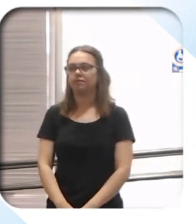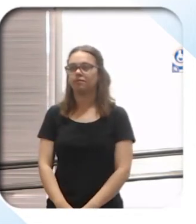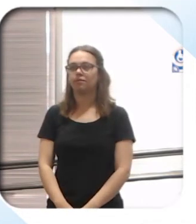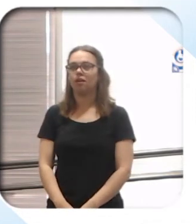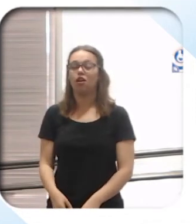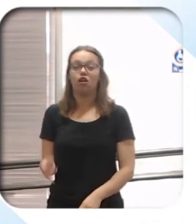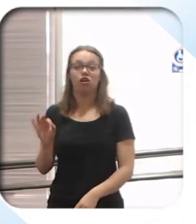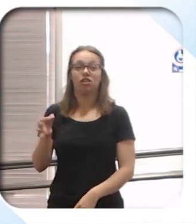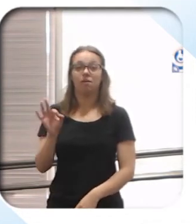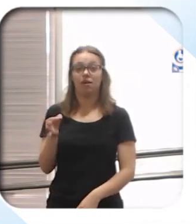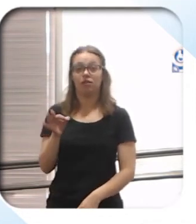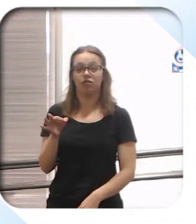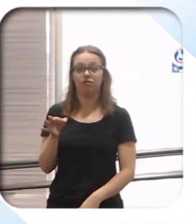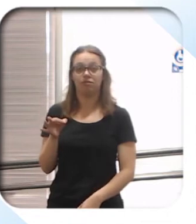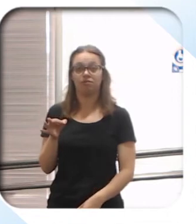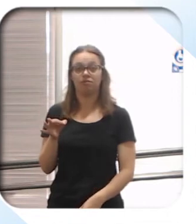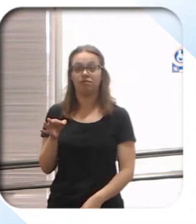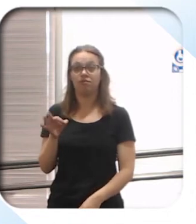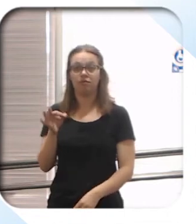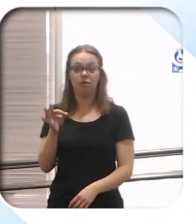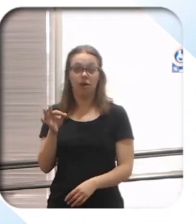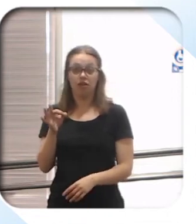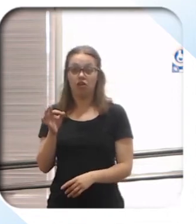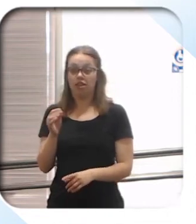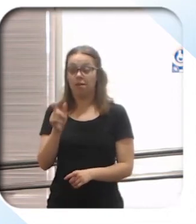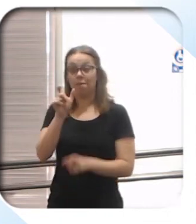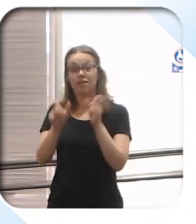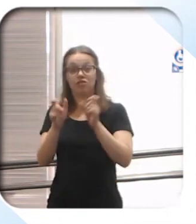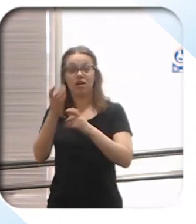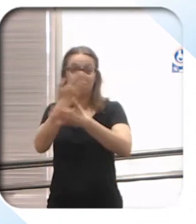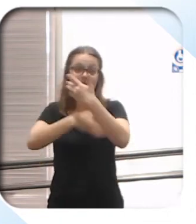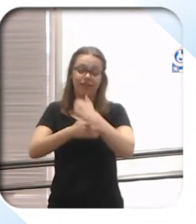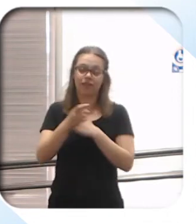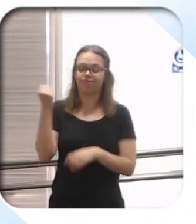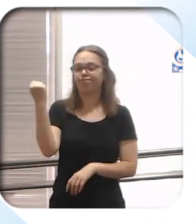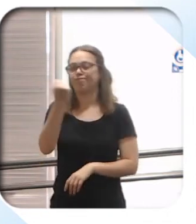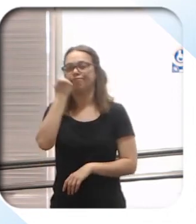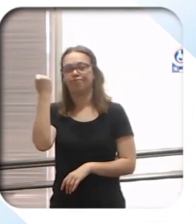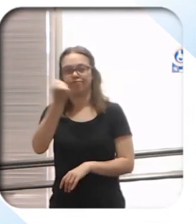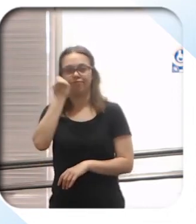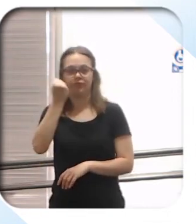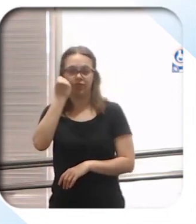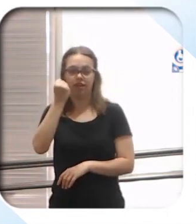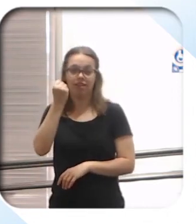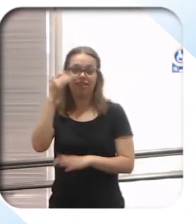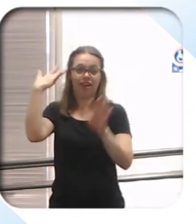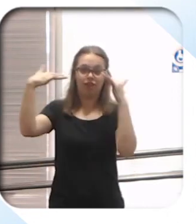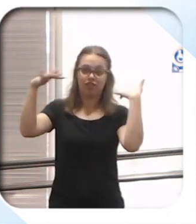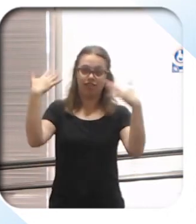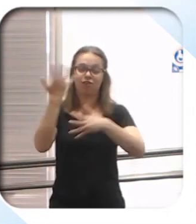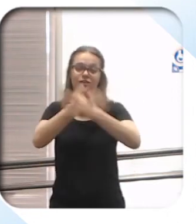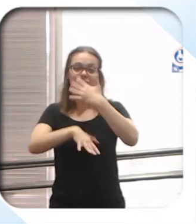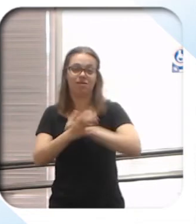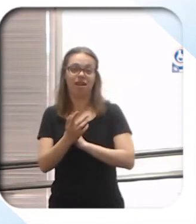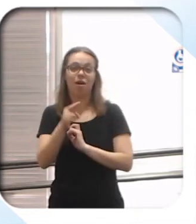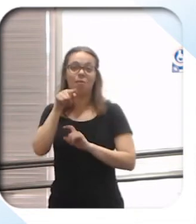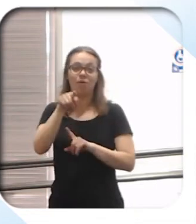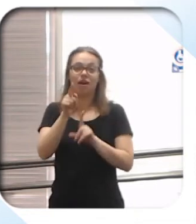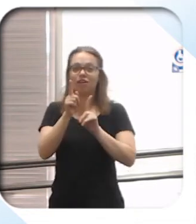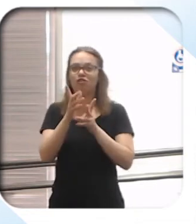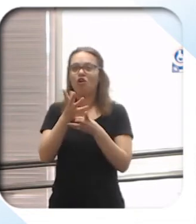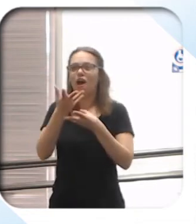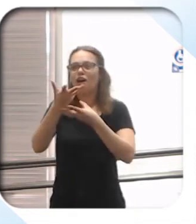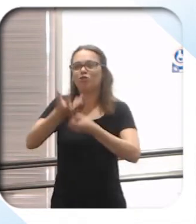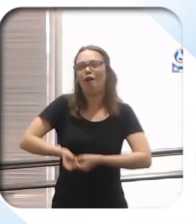Los hermanos. Los hermanos de las personas con discapacidad ocupan un lugar muy importante en la vida del joven con discapacidad, ¿verdad? Son un puente,